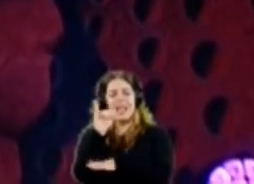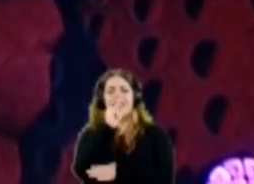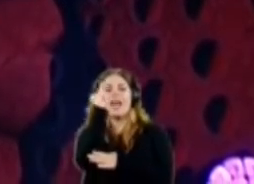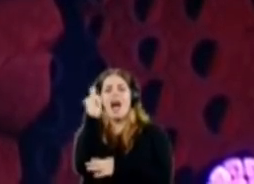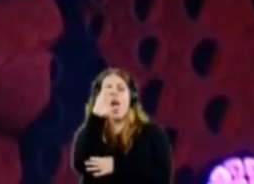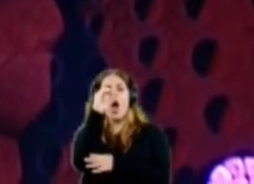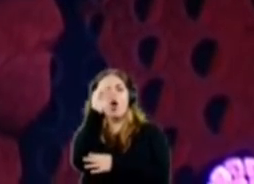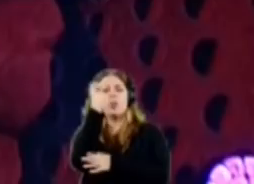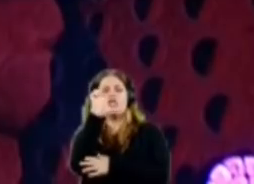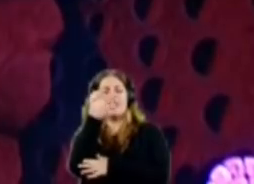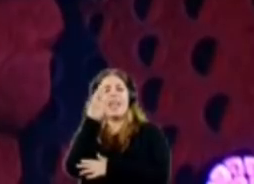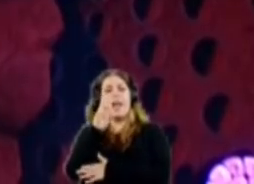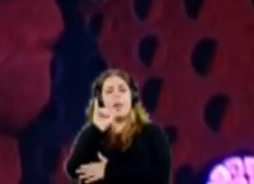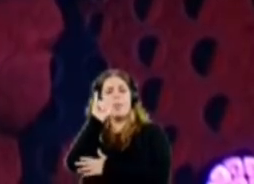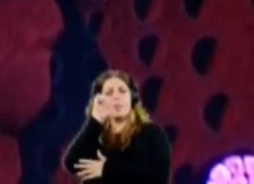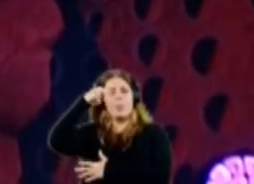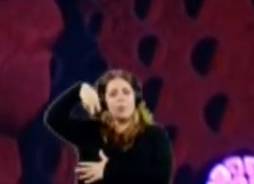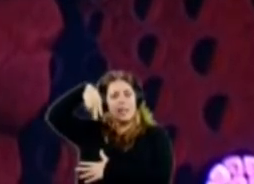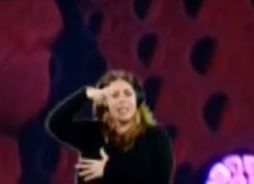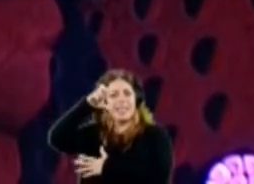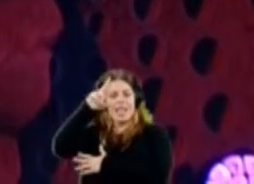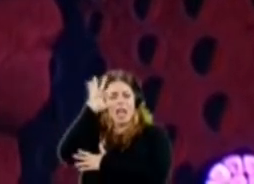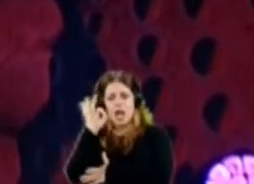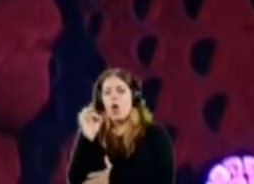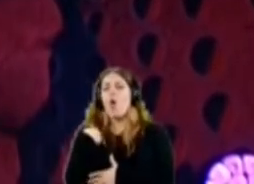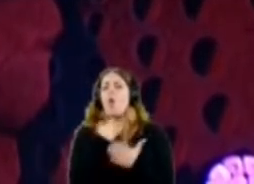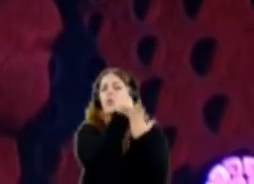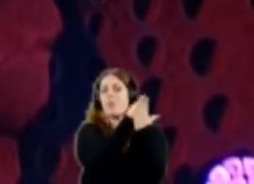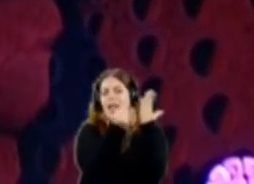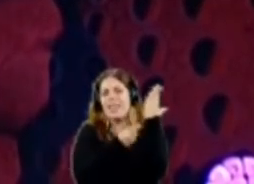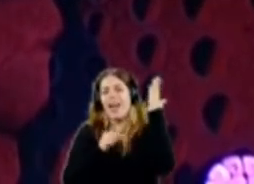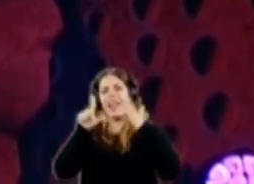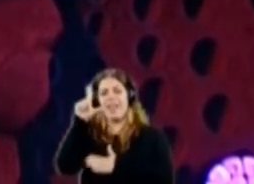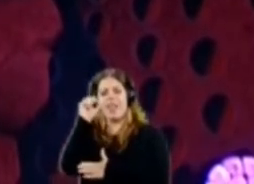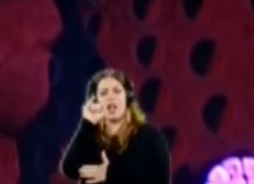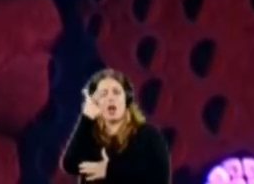Alcides Piñero Palma con un maquillaje de Loida González Montenegro,